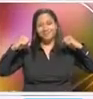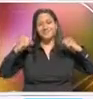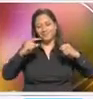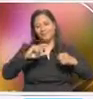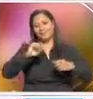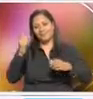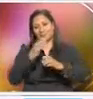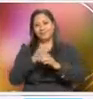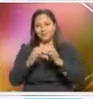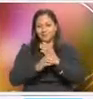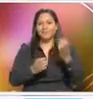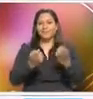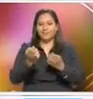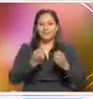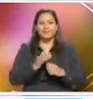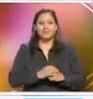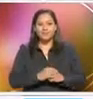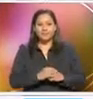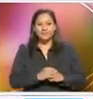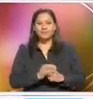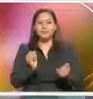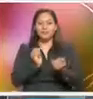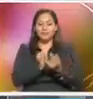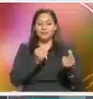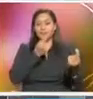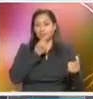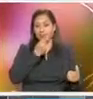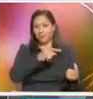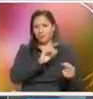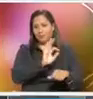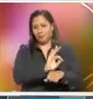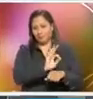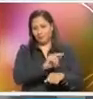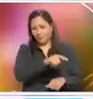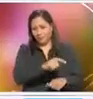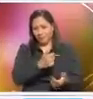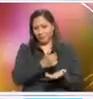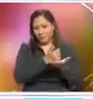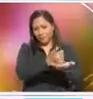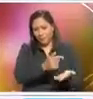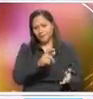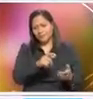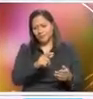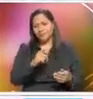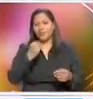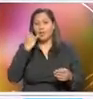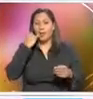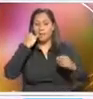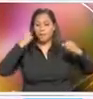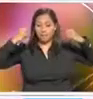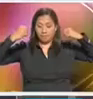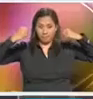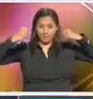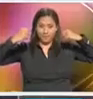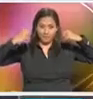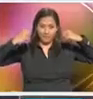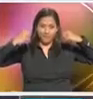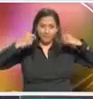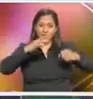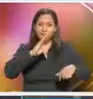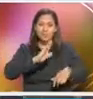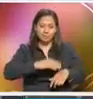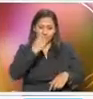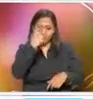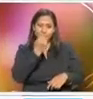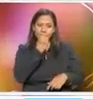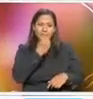echar el ejercicio. Sí. O por lo menos a los niños, pues por lo menos así dices, bueno, Sí. pues me voy a poner como Popeye y como la espinaca que es más Ya fácil que se la ayuda. coma, Sí, ¿no? a